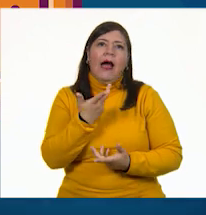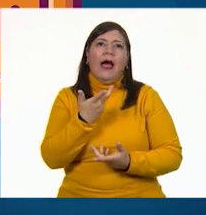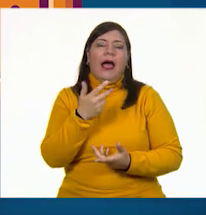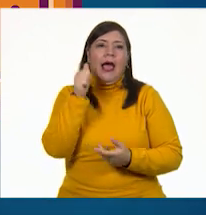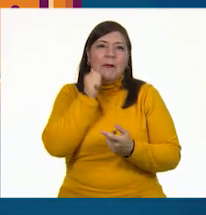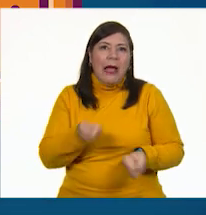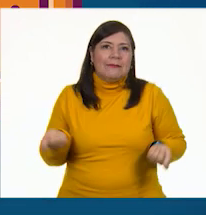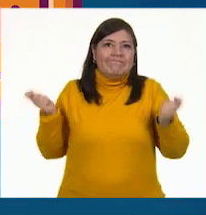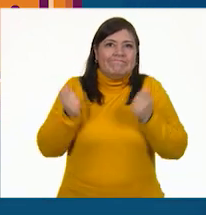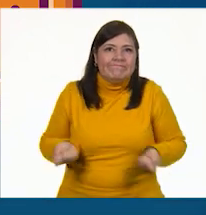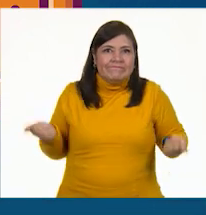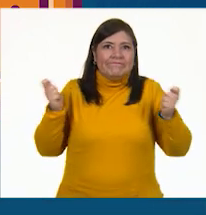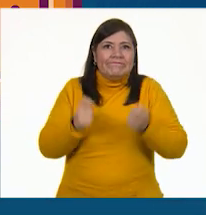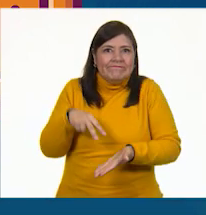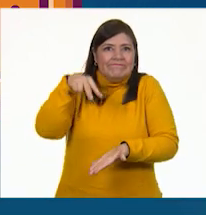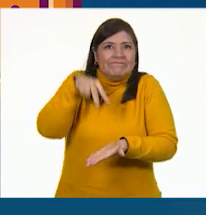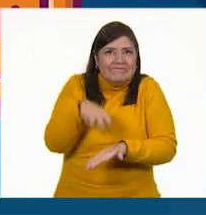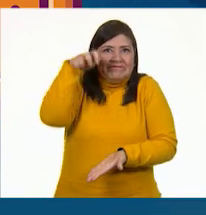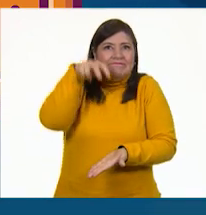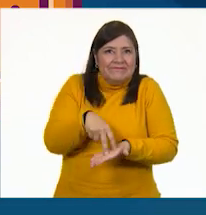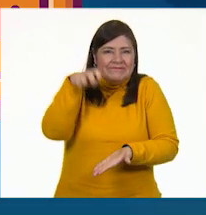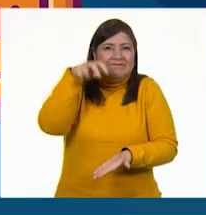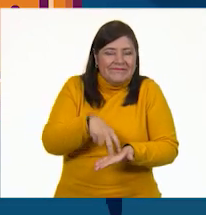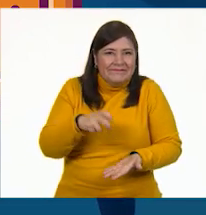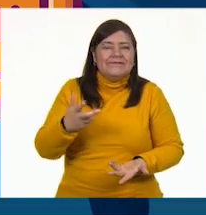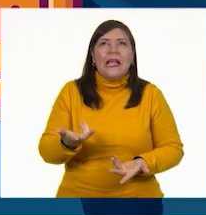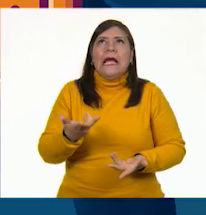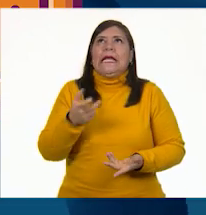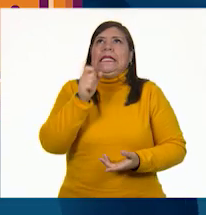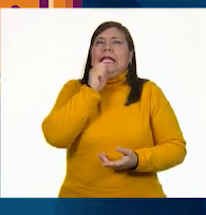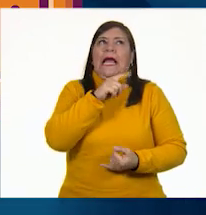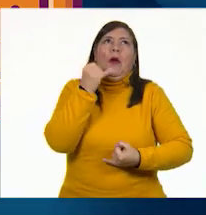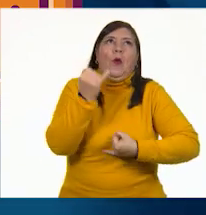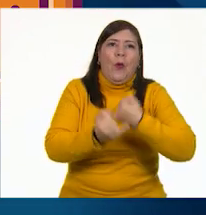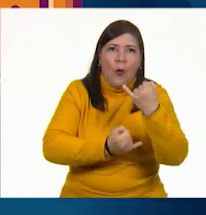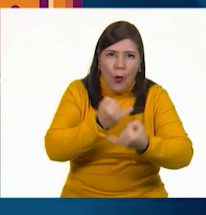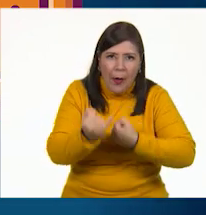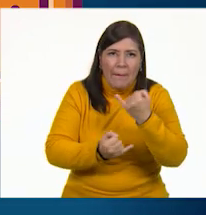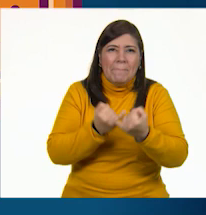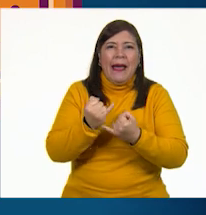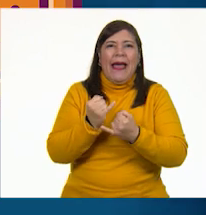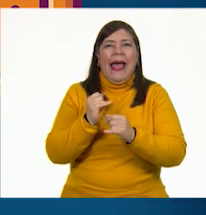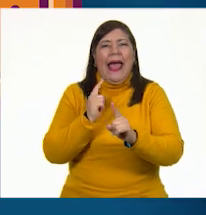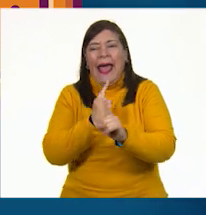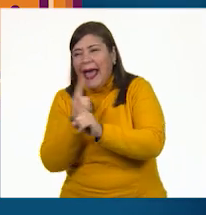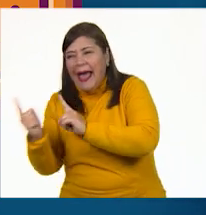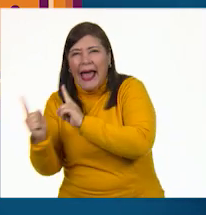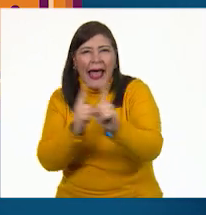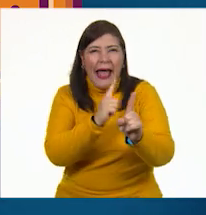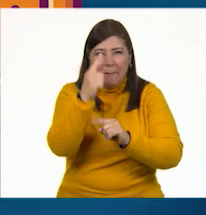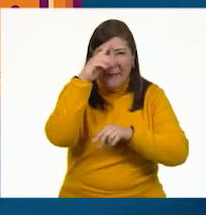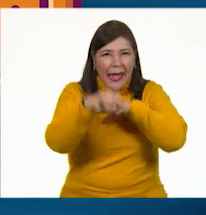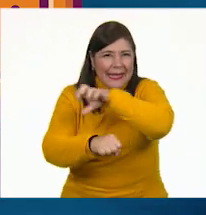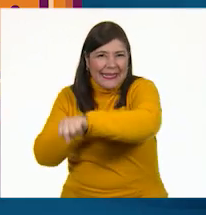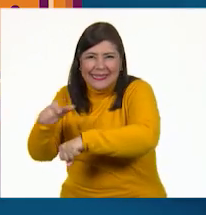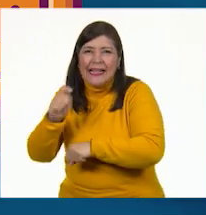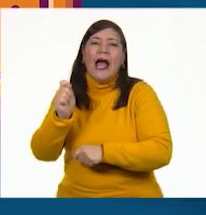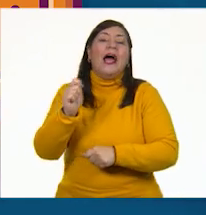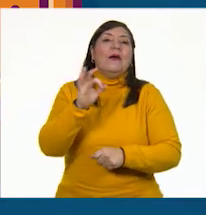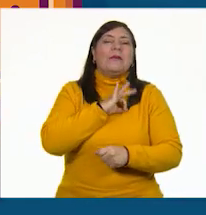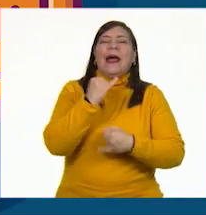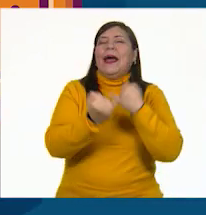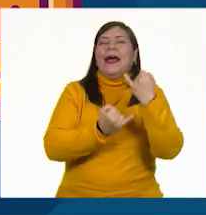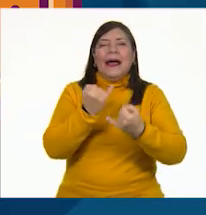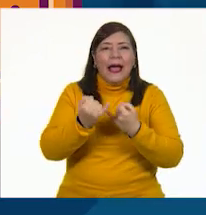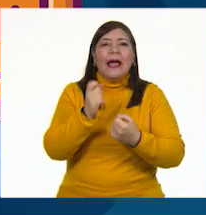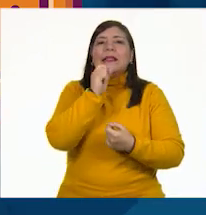saltamos la cuerda y... y jugamos a las traes y vamos a todos lados. Y es